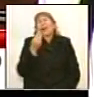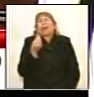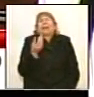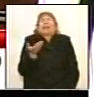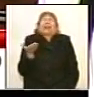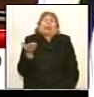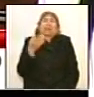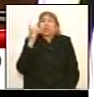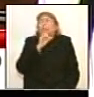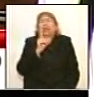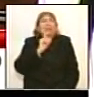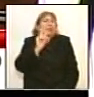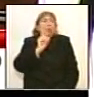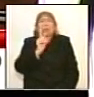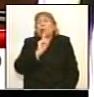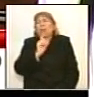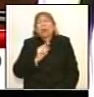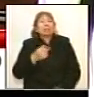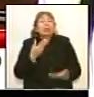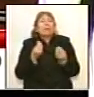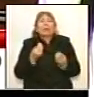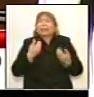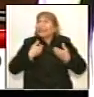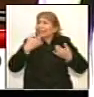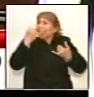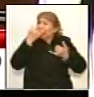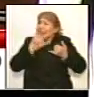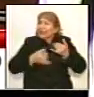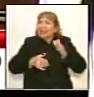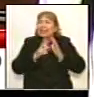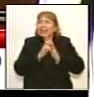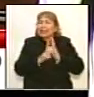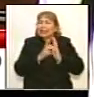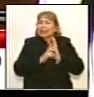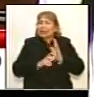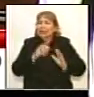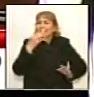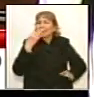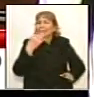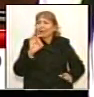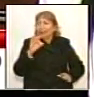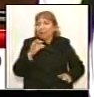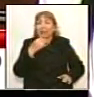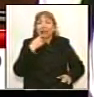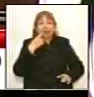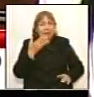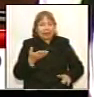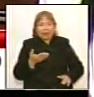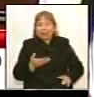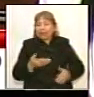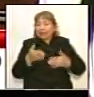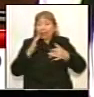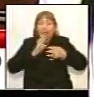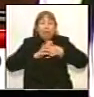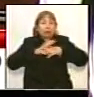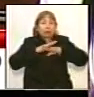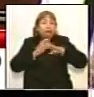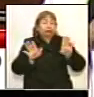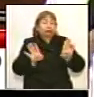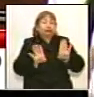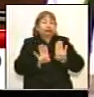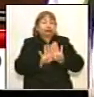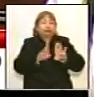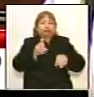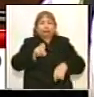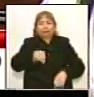un tema urgente, sino porque además ya estamos en fin de legislatura y siempre... Cuando la legislatura está ya al borde del cierre, es que